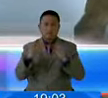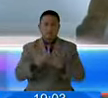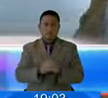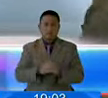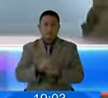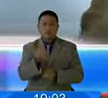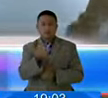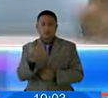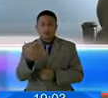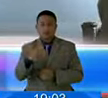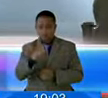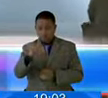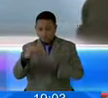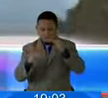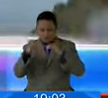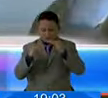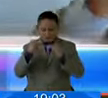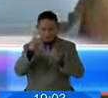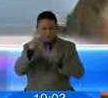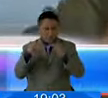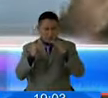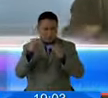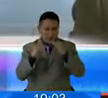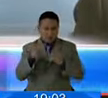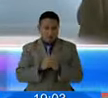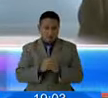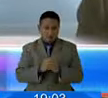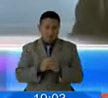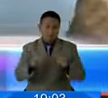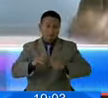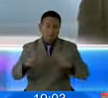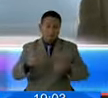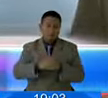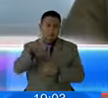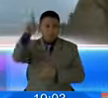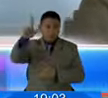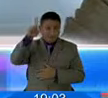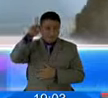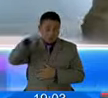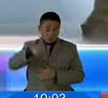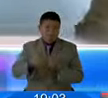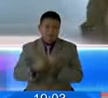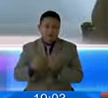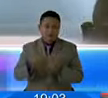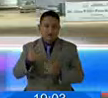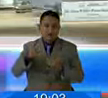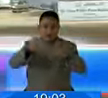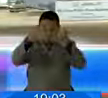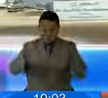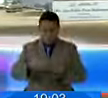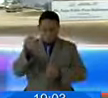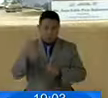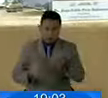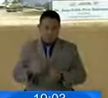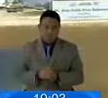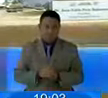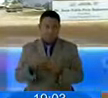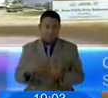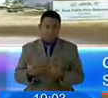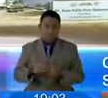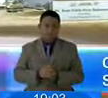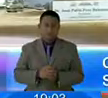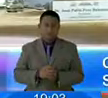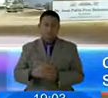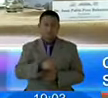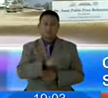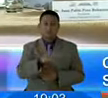conteo rápido está en ese margen de error, lo sensato, lo oficial, es esperar los resultados oficiales. Juan Pablo Pozo realizó un